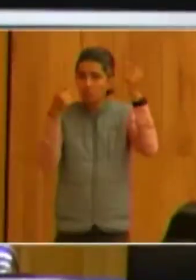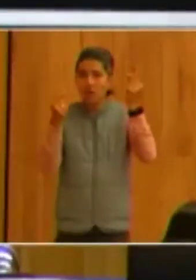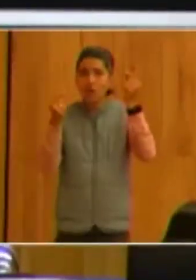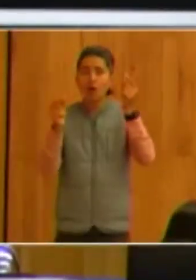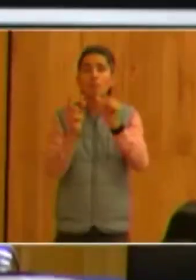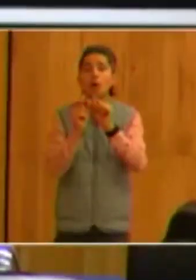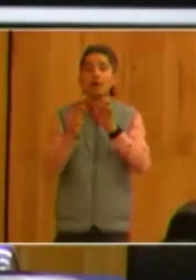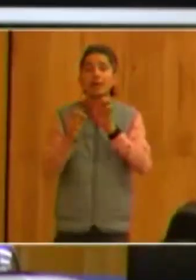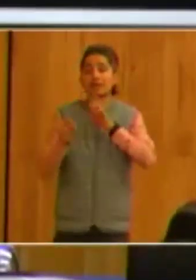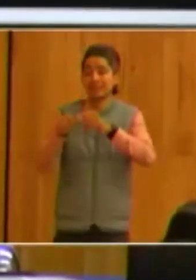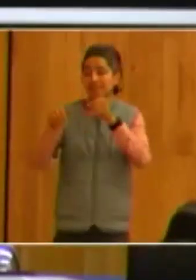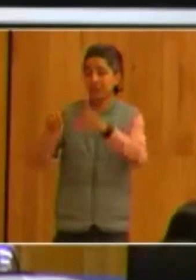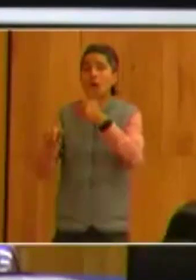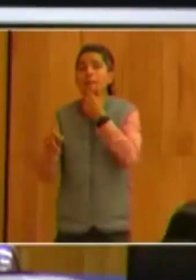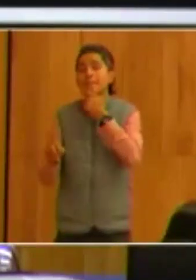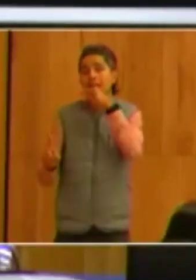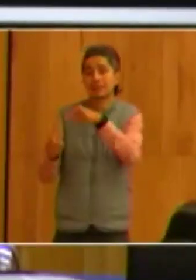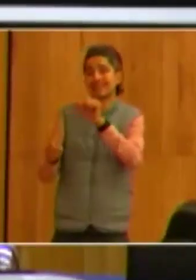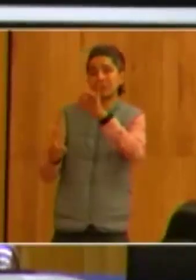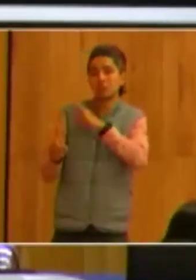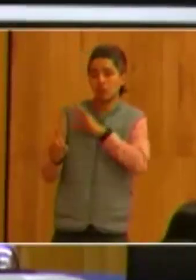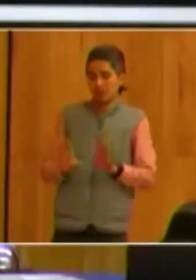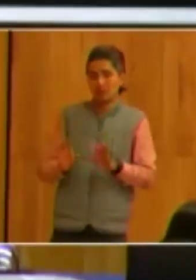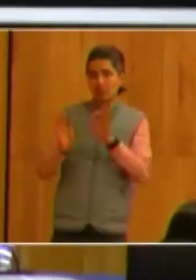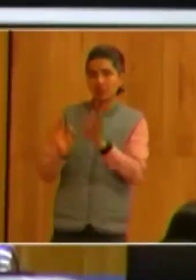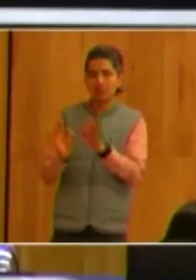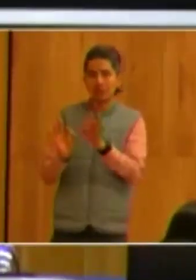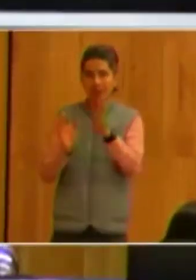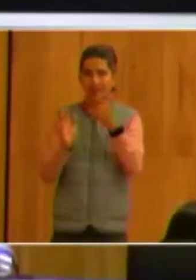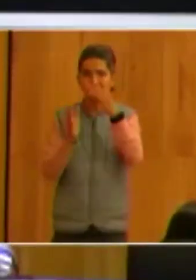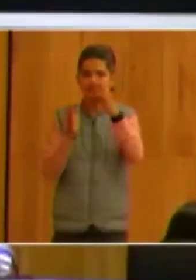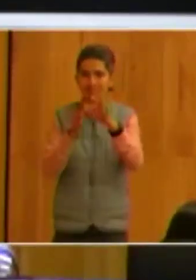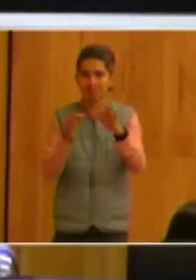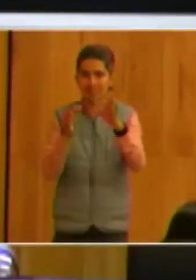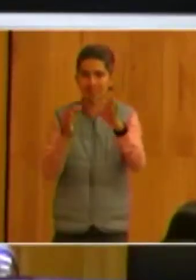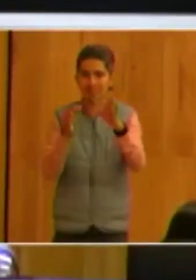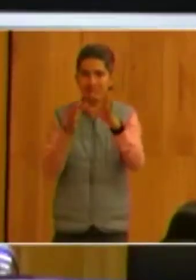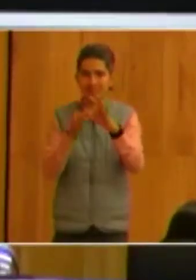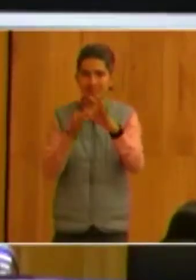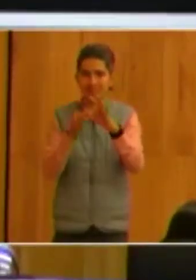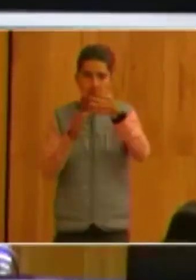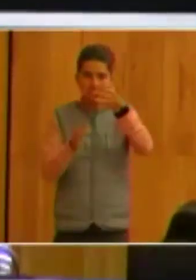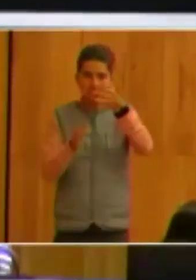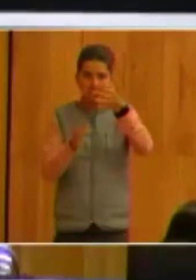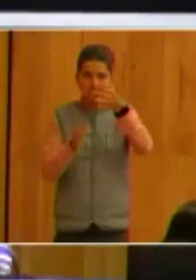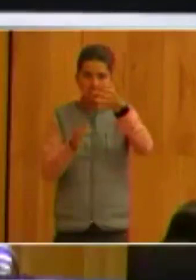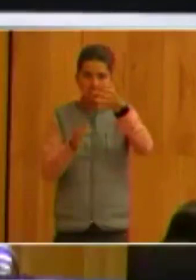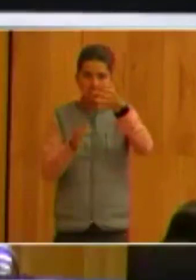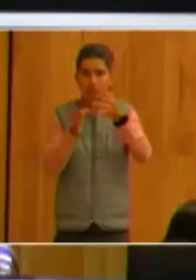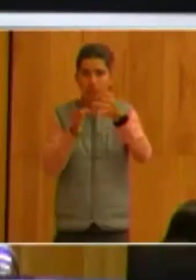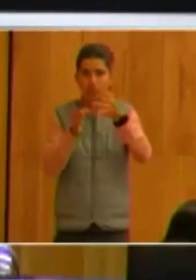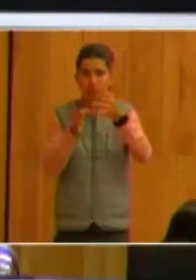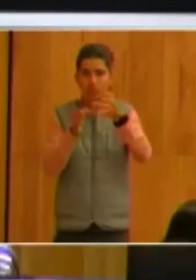exclusivas para el hombre por esas características que ya se mencionaron. Entonces, juzgar con perspectiva de género